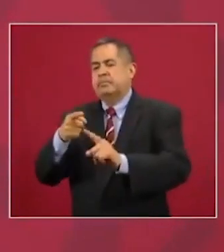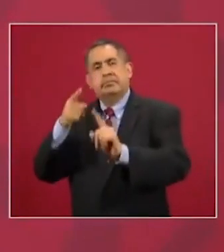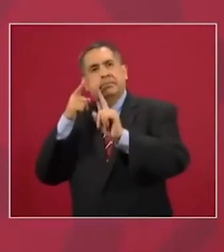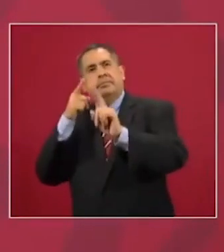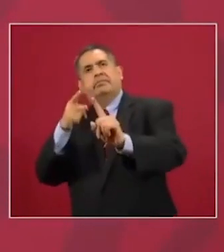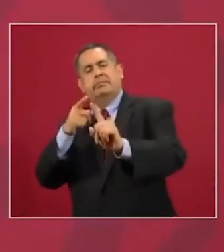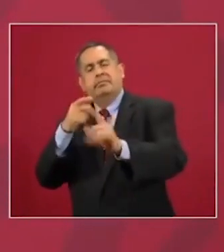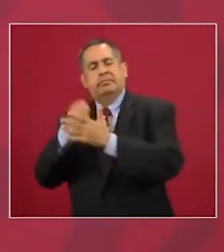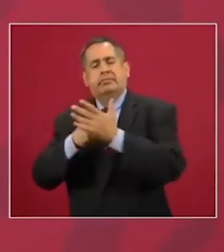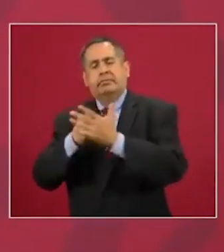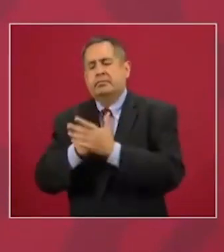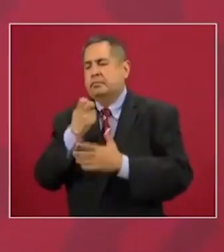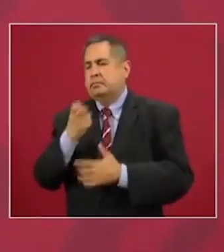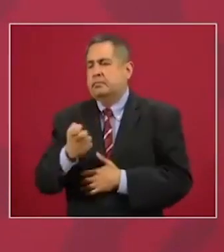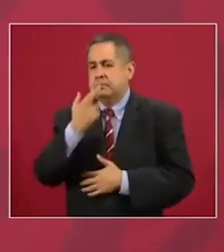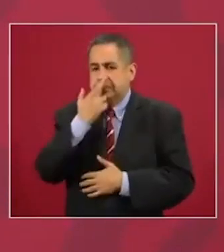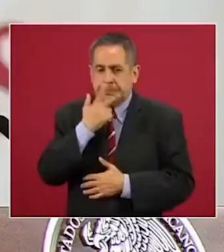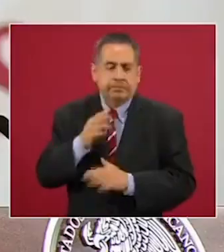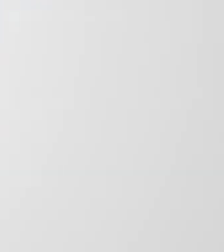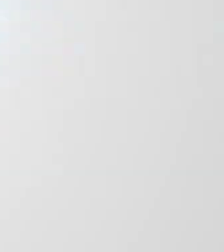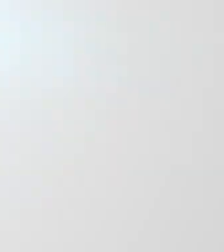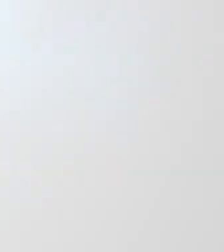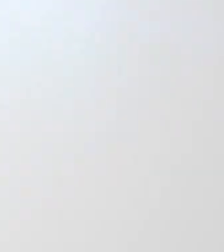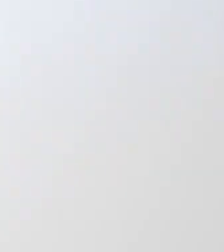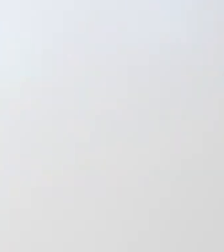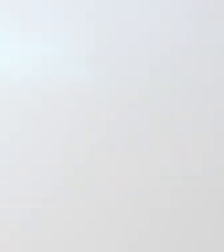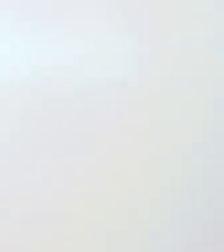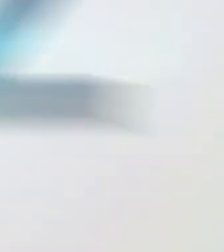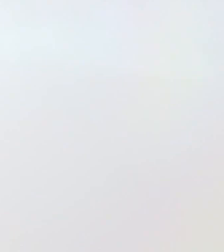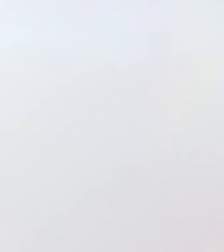por la firma de este contrato